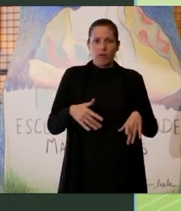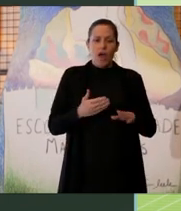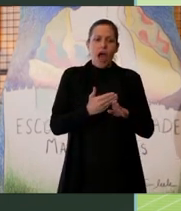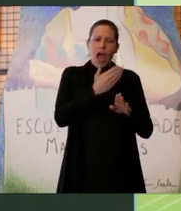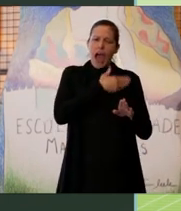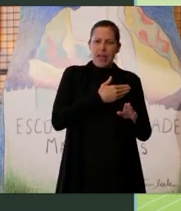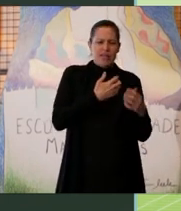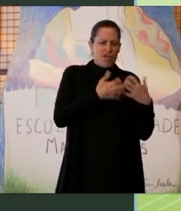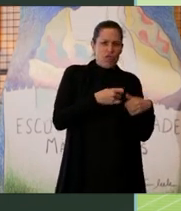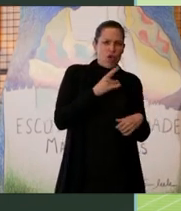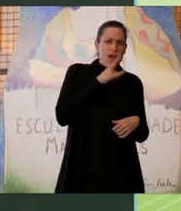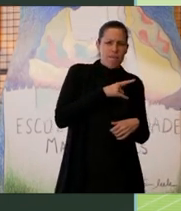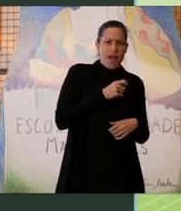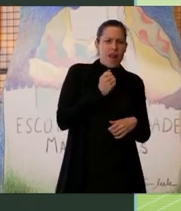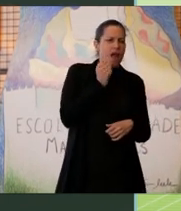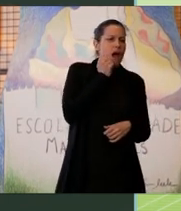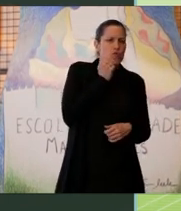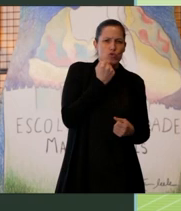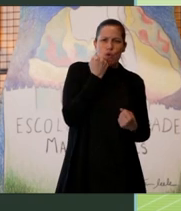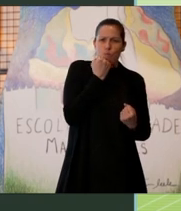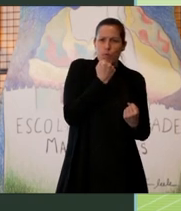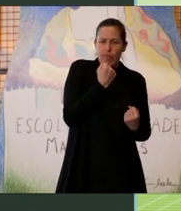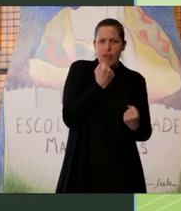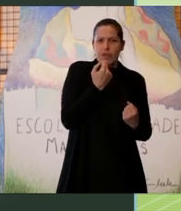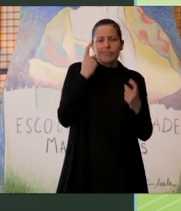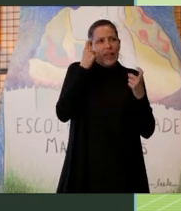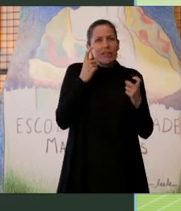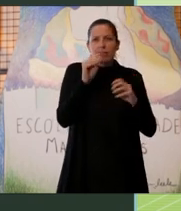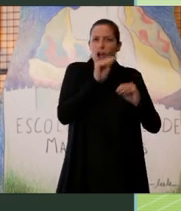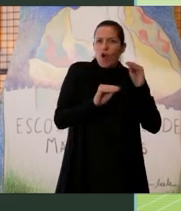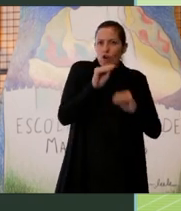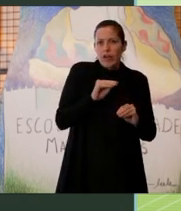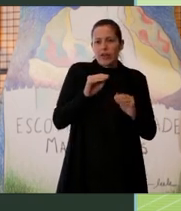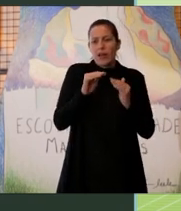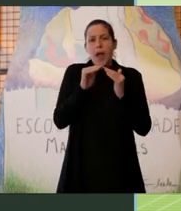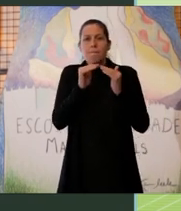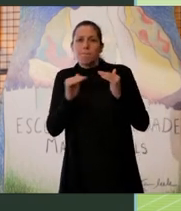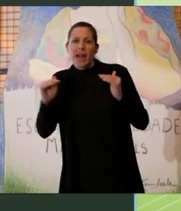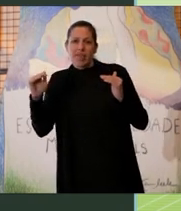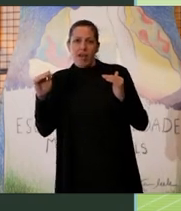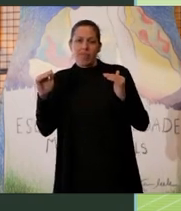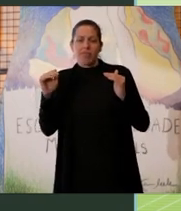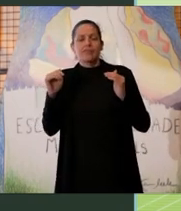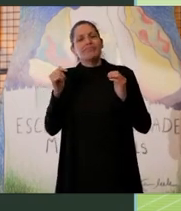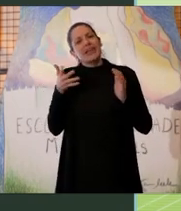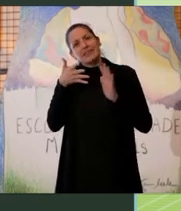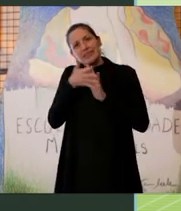un abuso de poder lo que hace la paridad es corregir un abuso de poder